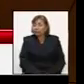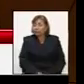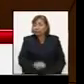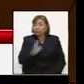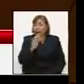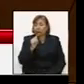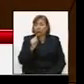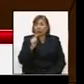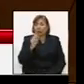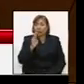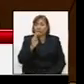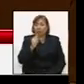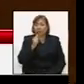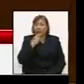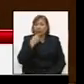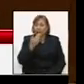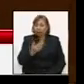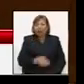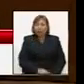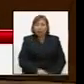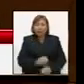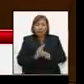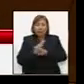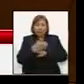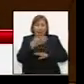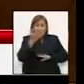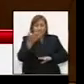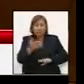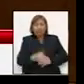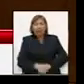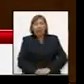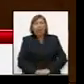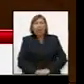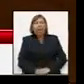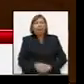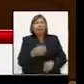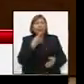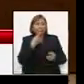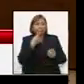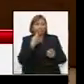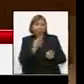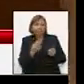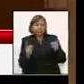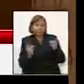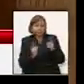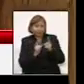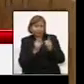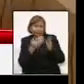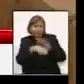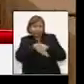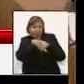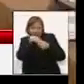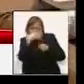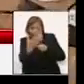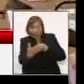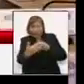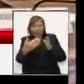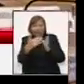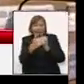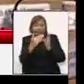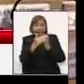señora... Por su intermedio, presidente, usted dice que se encontraba en los exteriores del